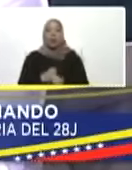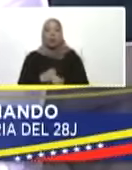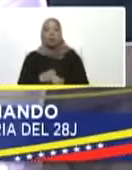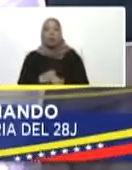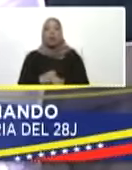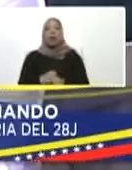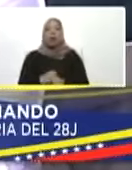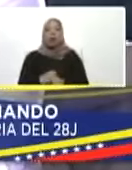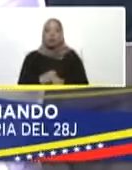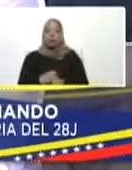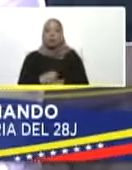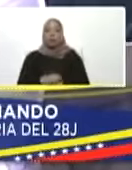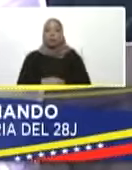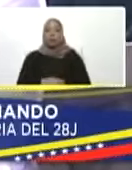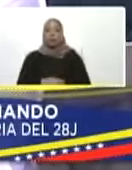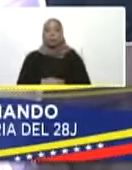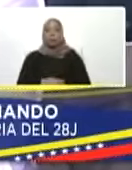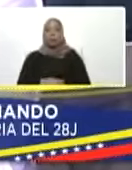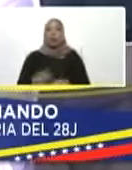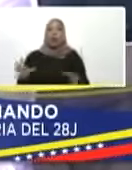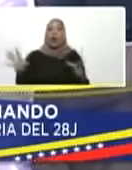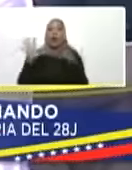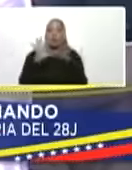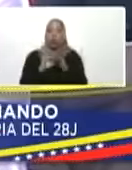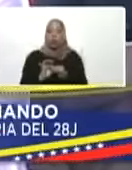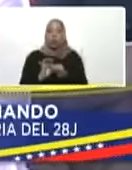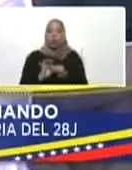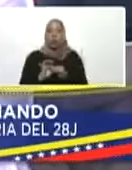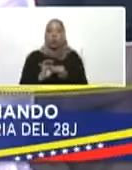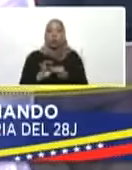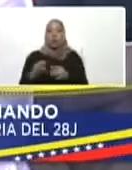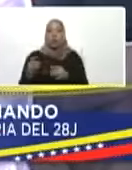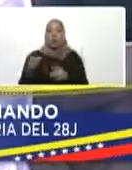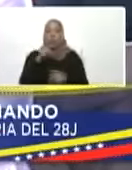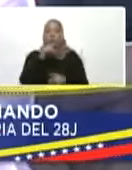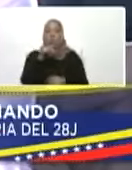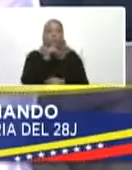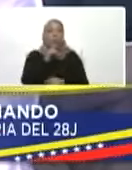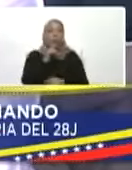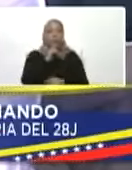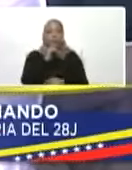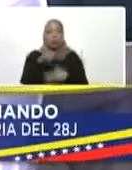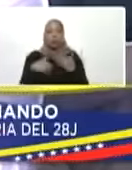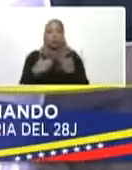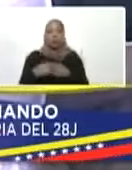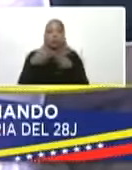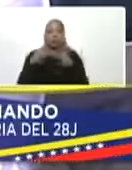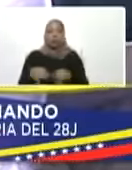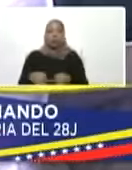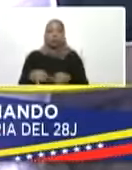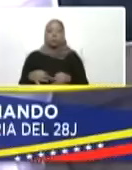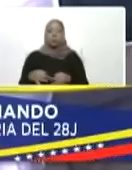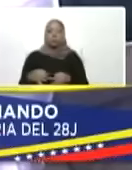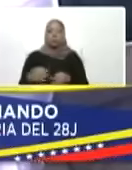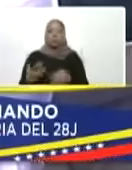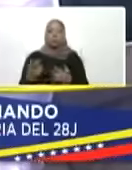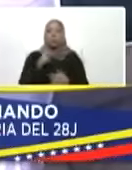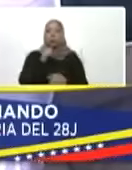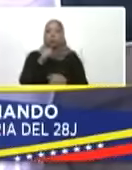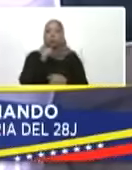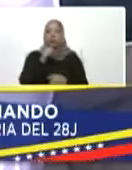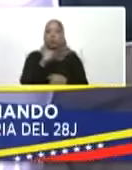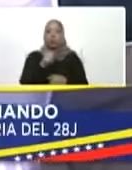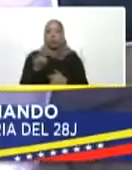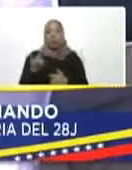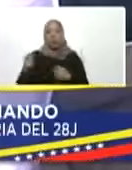primero se han unido para superar las tormentas que nos ha tocado atravesar. Vamos a una campaña con grande certeza. Vamos